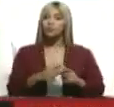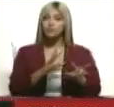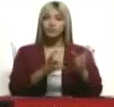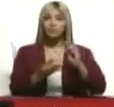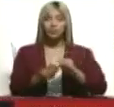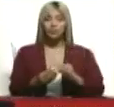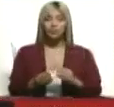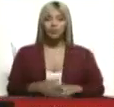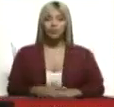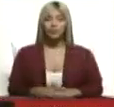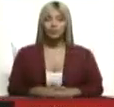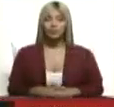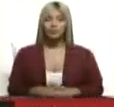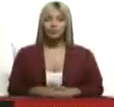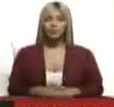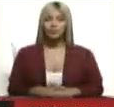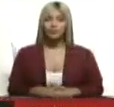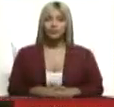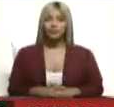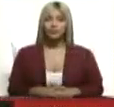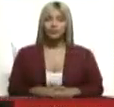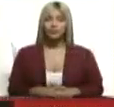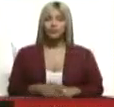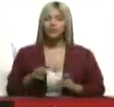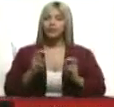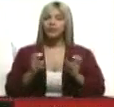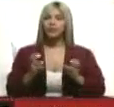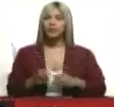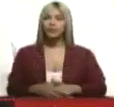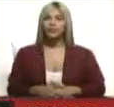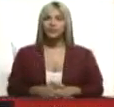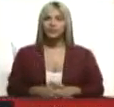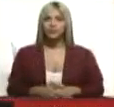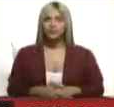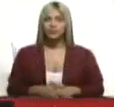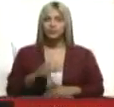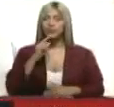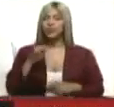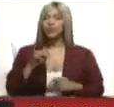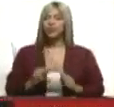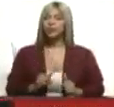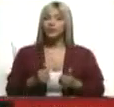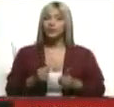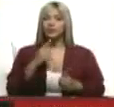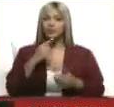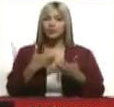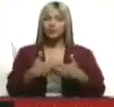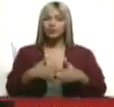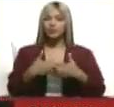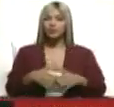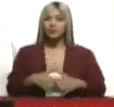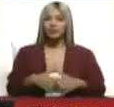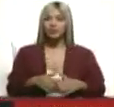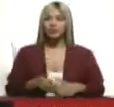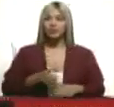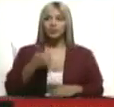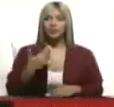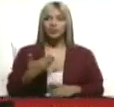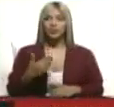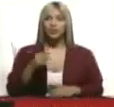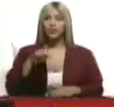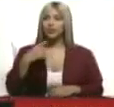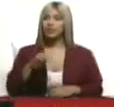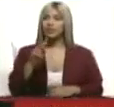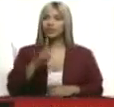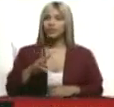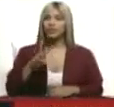Y una precisión ahí sobre el tema. Citgo es el activo, la empresa más importante que tiene Venezuela en